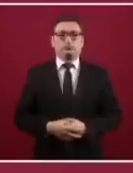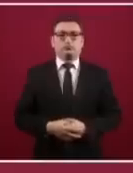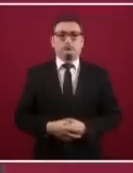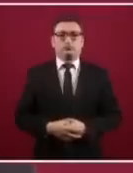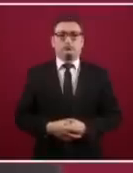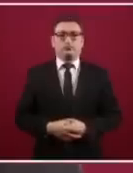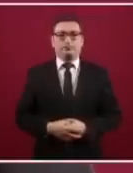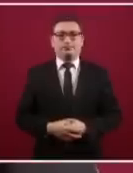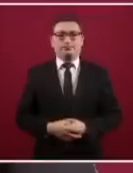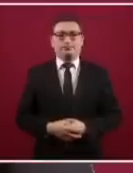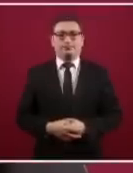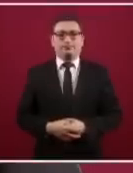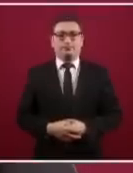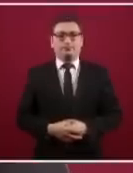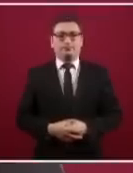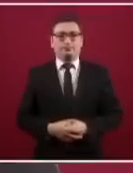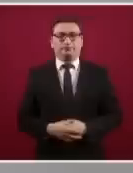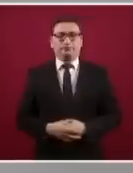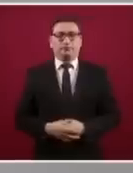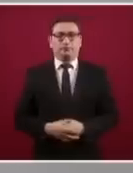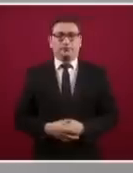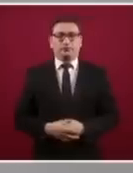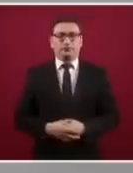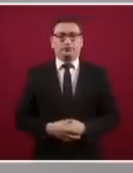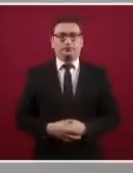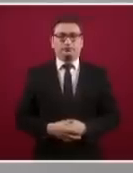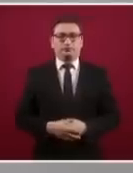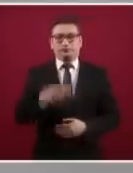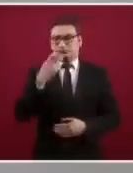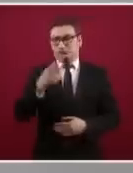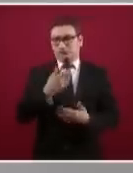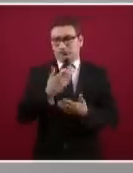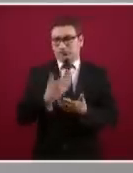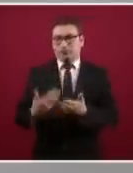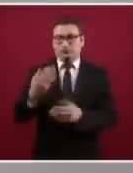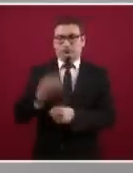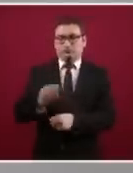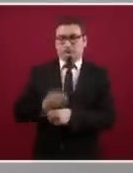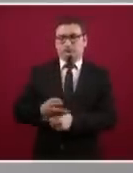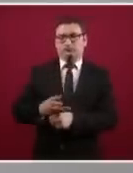de modo que ahora hay 10,